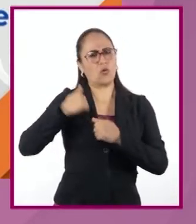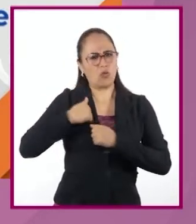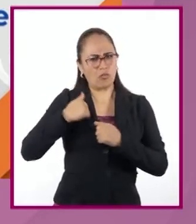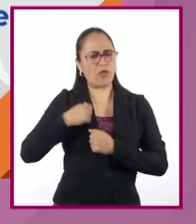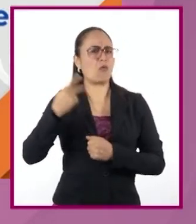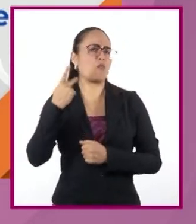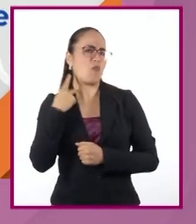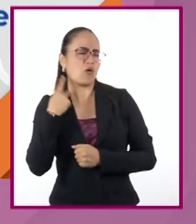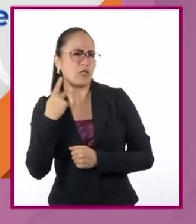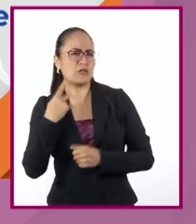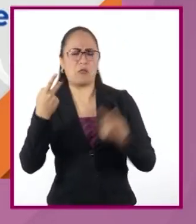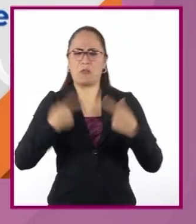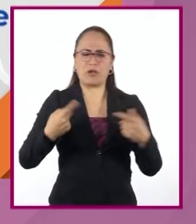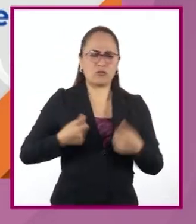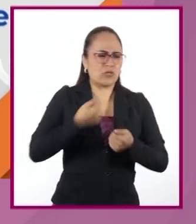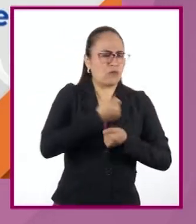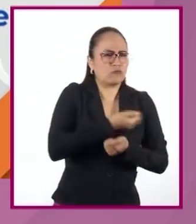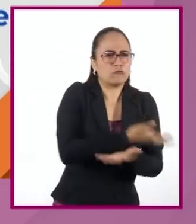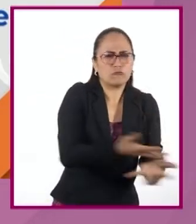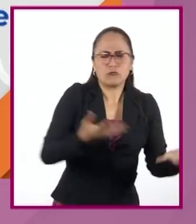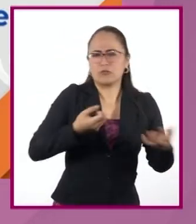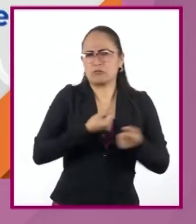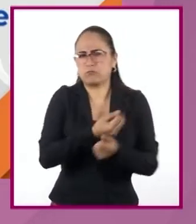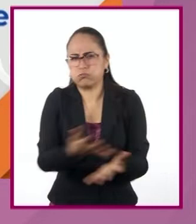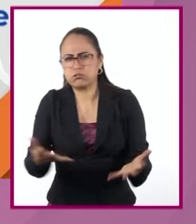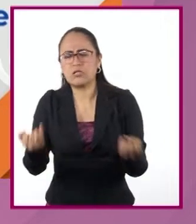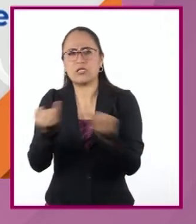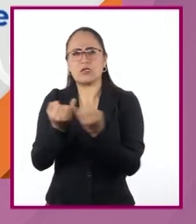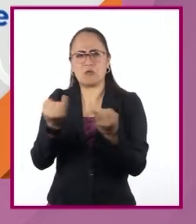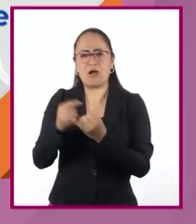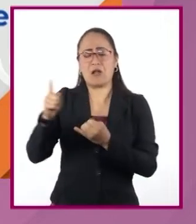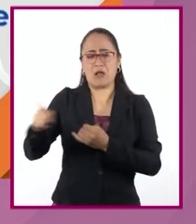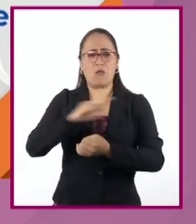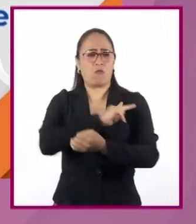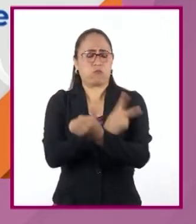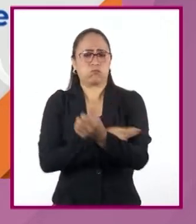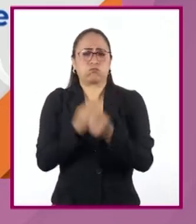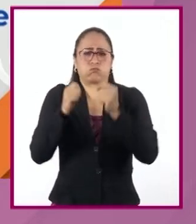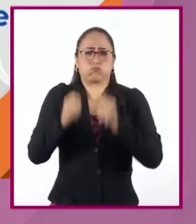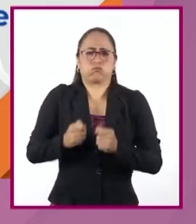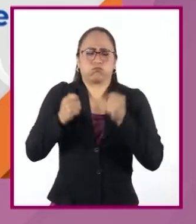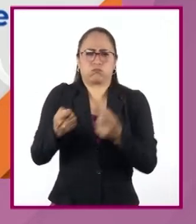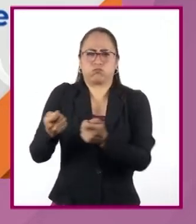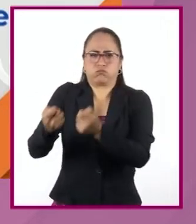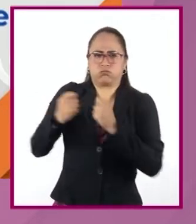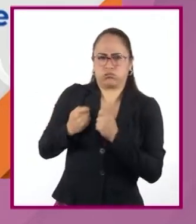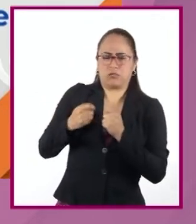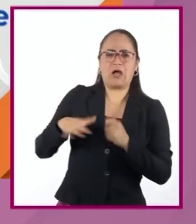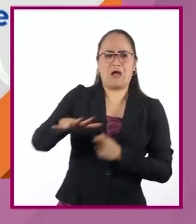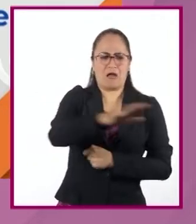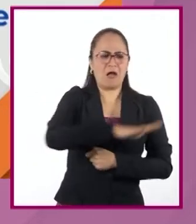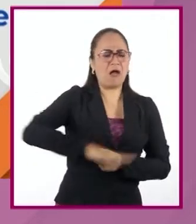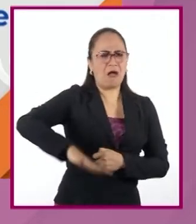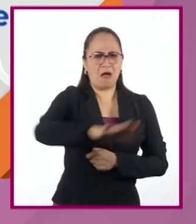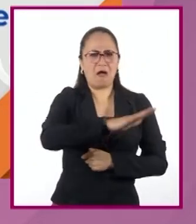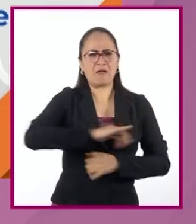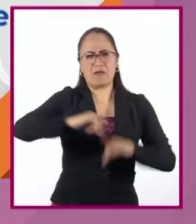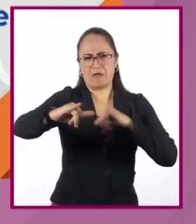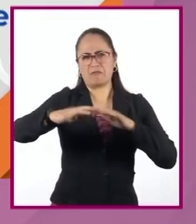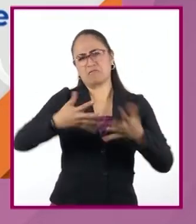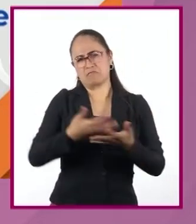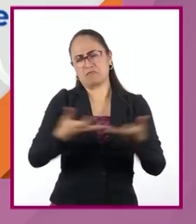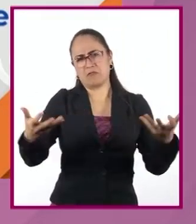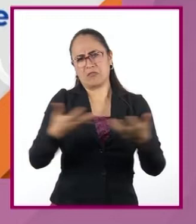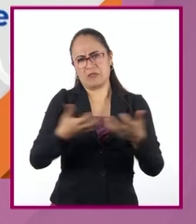político, filántropo y que había recibido un poder para apoderarse del territorio a nombre de